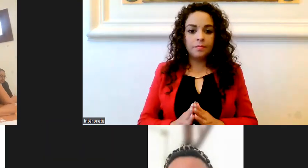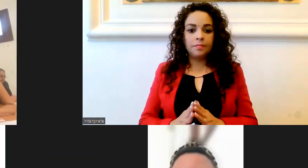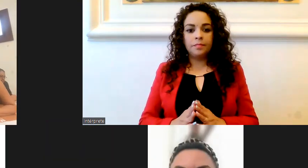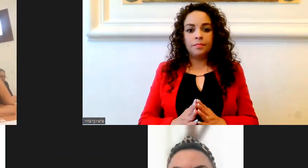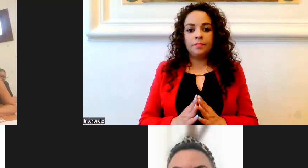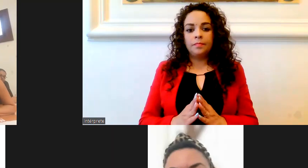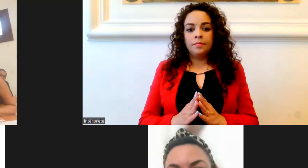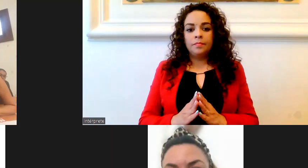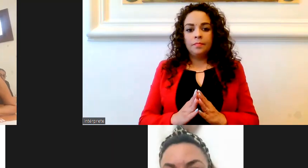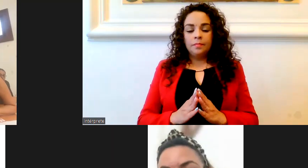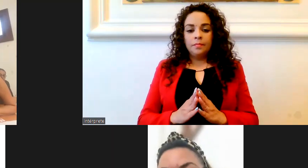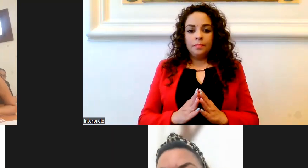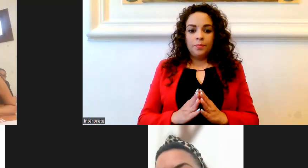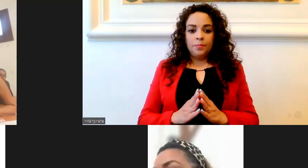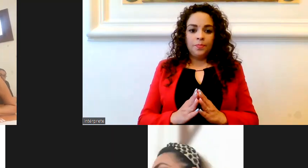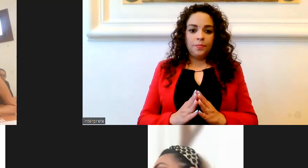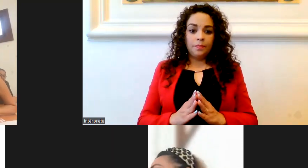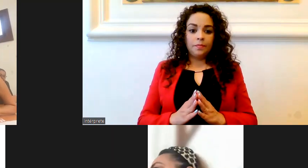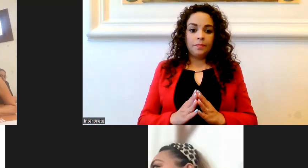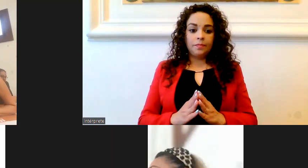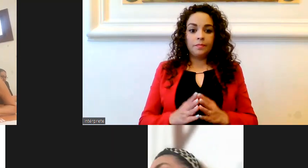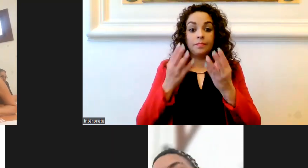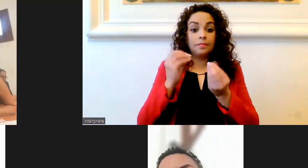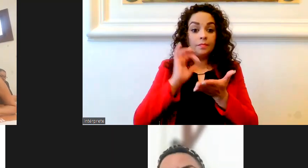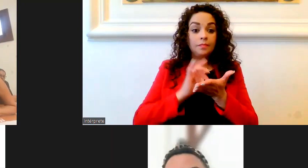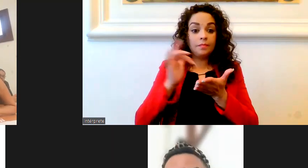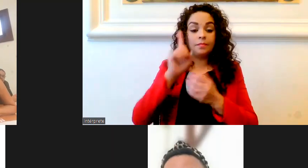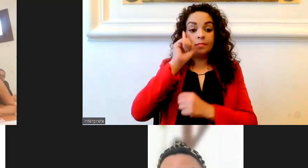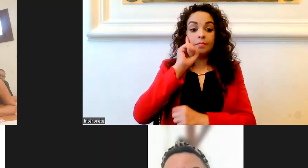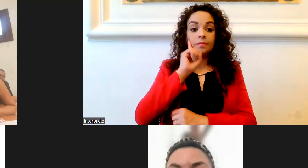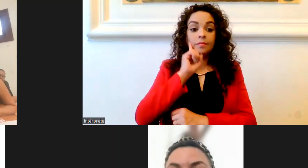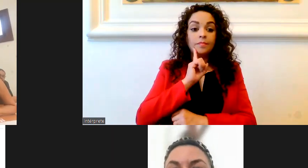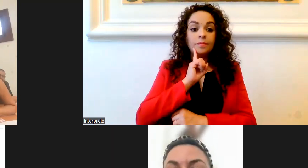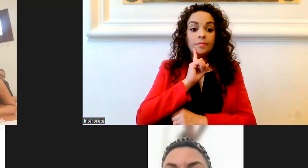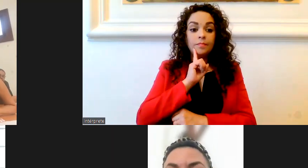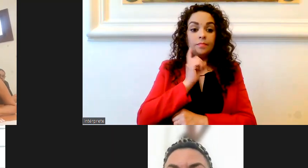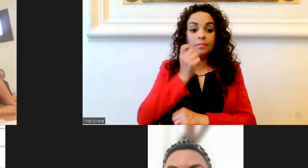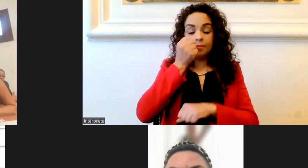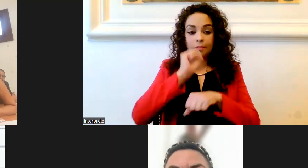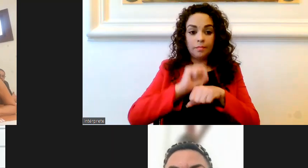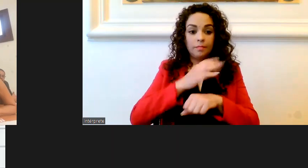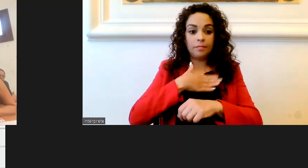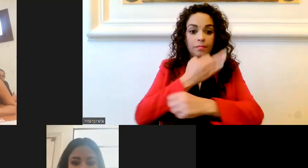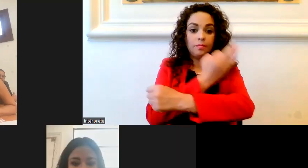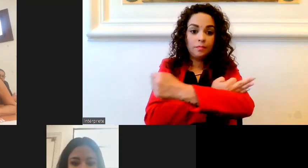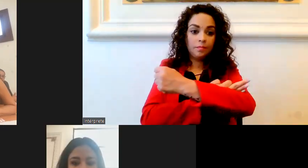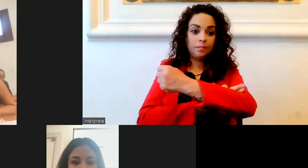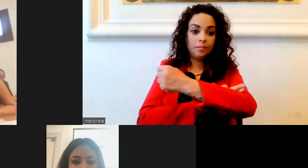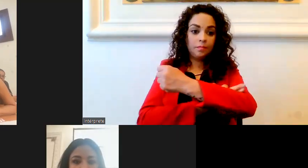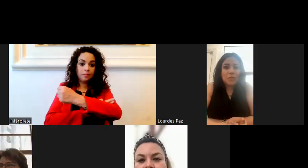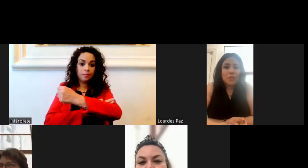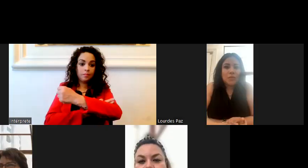Muchas gracias, diputada, perdón, muchas gracias, secretaria. Buenas tardes a todas y todos los que nos ven por las distintas plataformas del